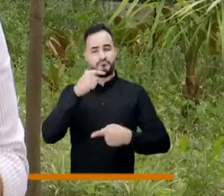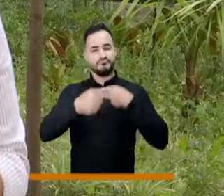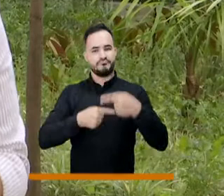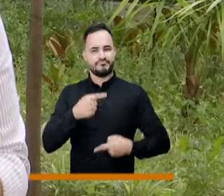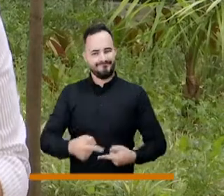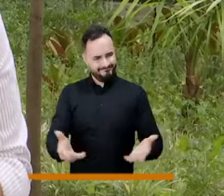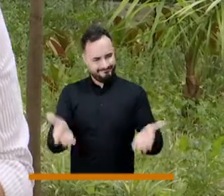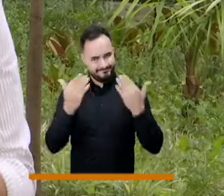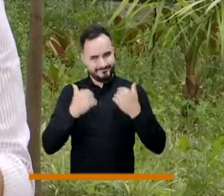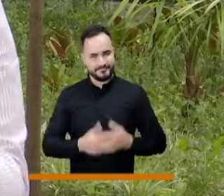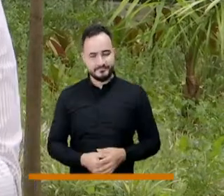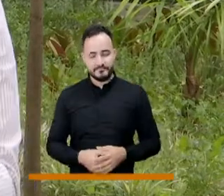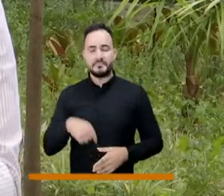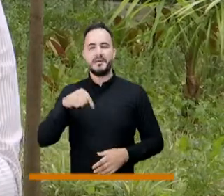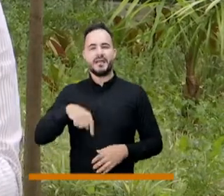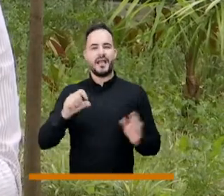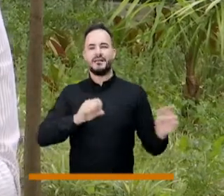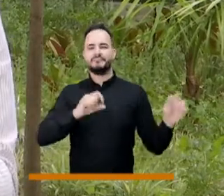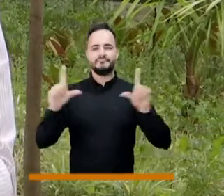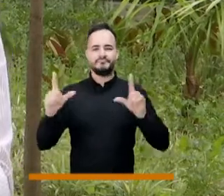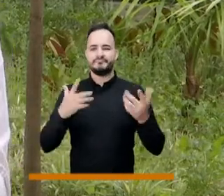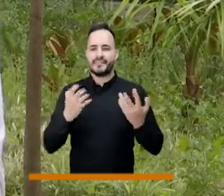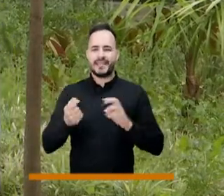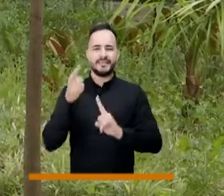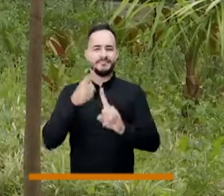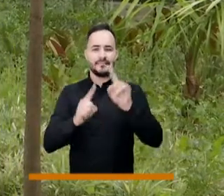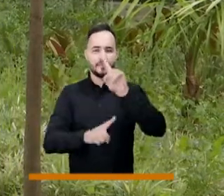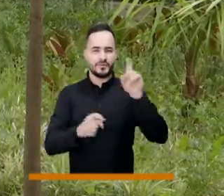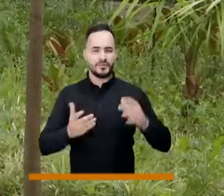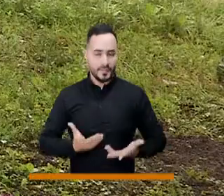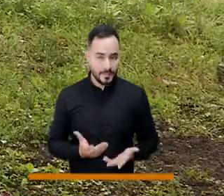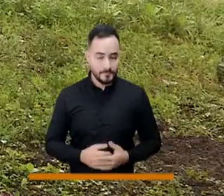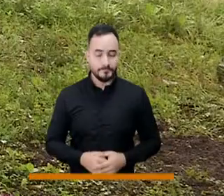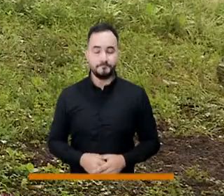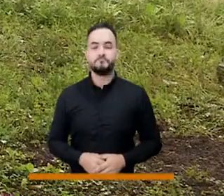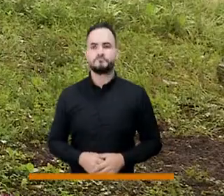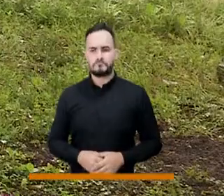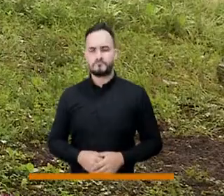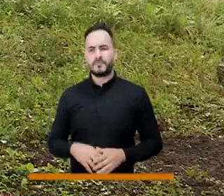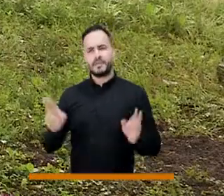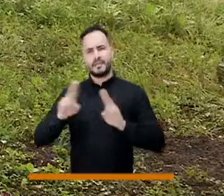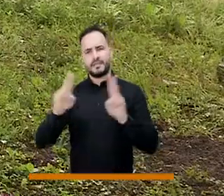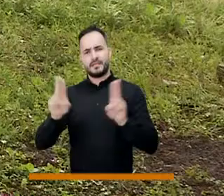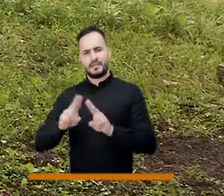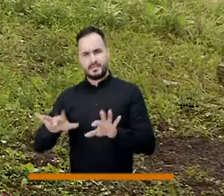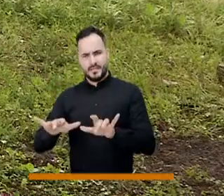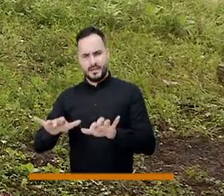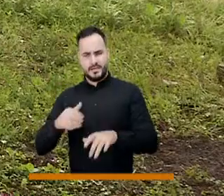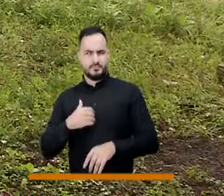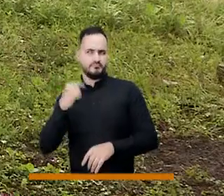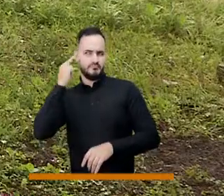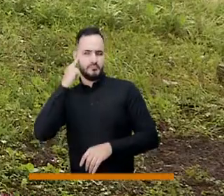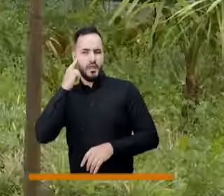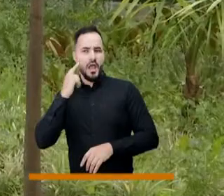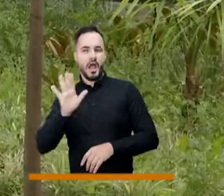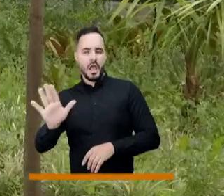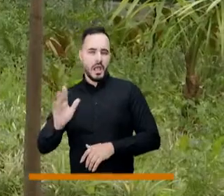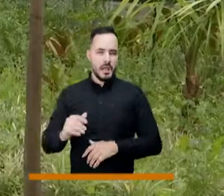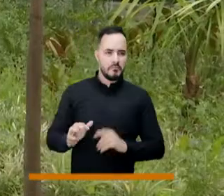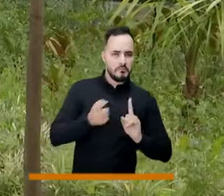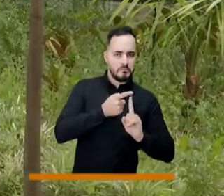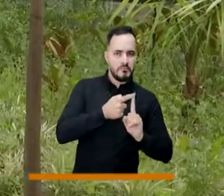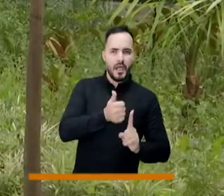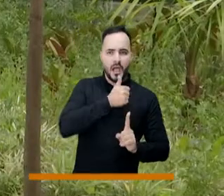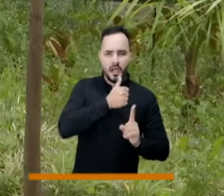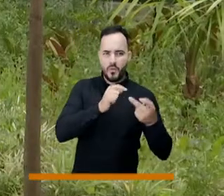través de las redes sociales, donde tenemos una pregunta para ustedes hoy en De Frente a la Gente. ¿Deberíamos calificar con la misma importancia la Internet